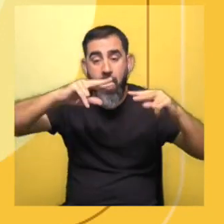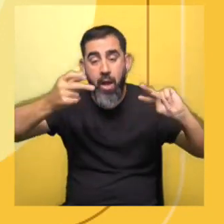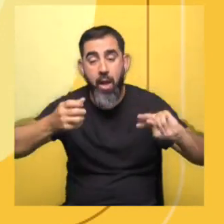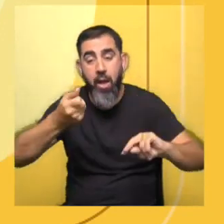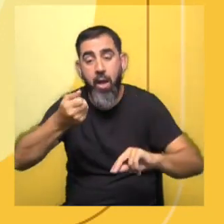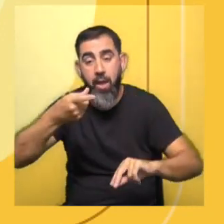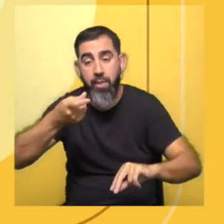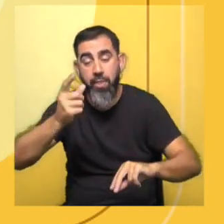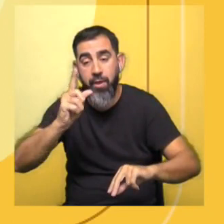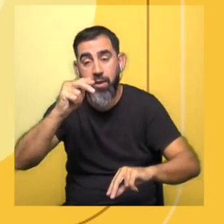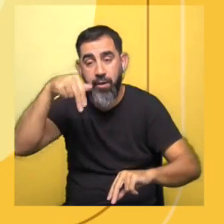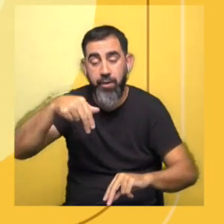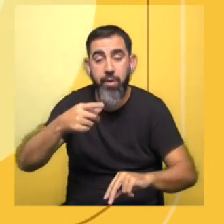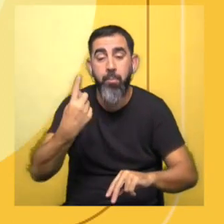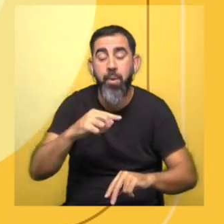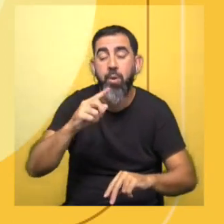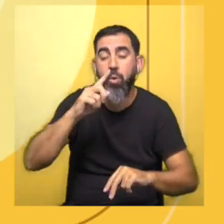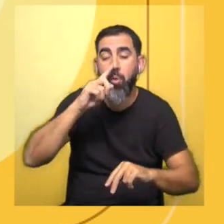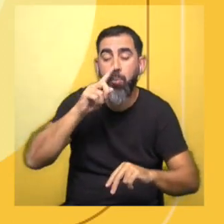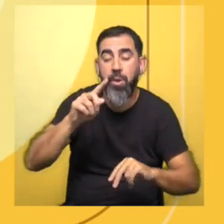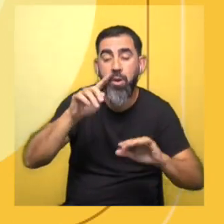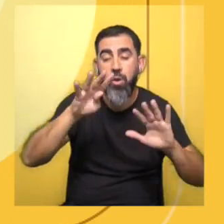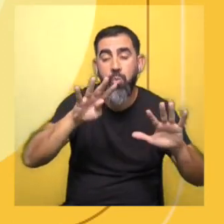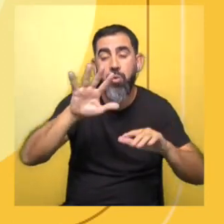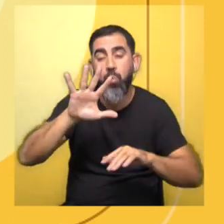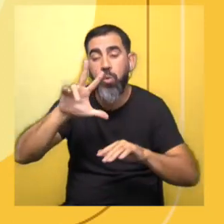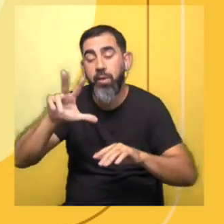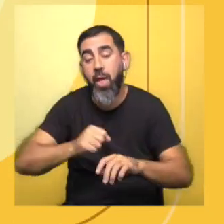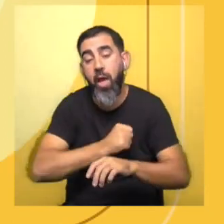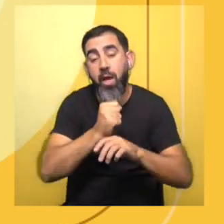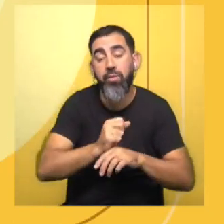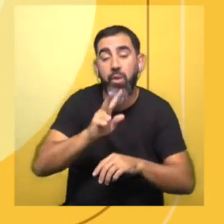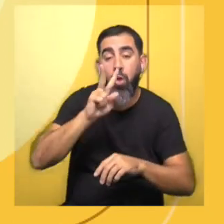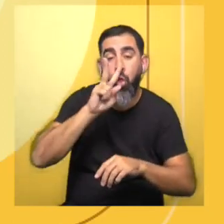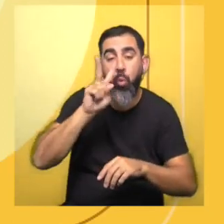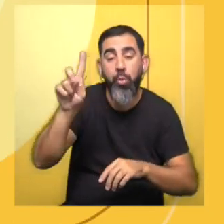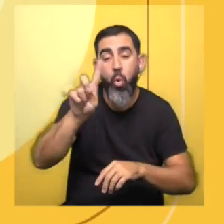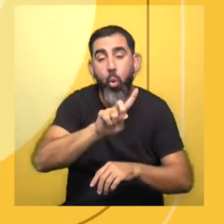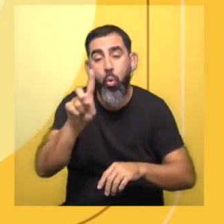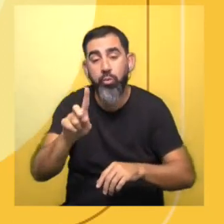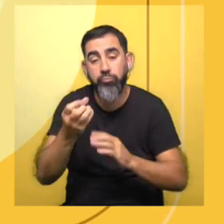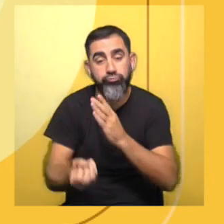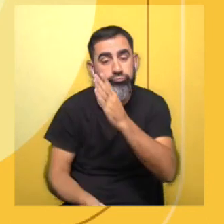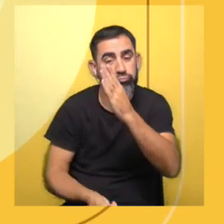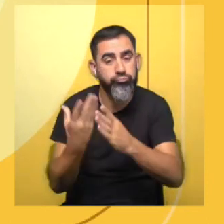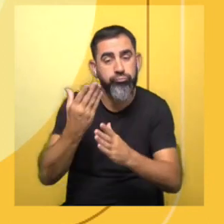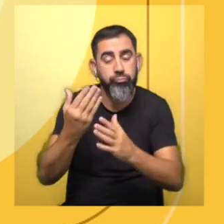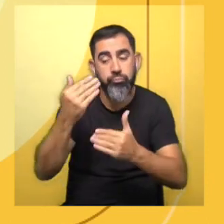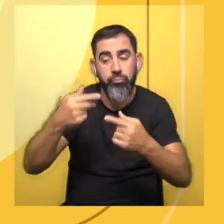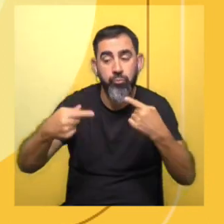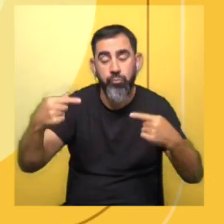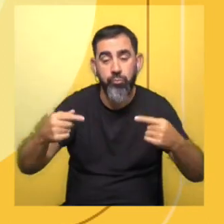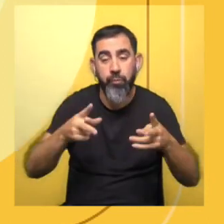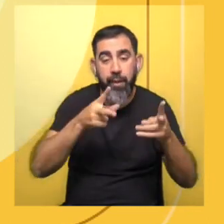Pero después de 1953 hasta 2011, y vamos a llevarlo un poquito más, cuando se creó CRISPR, que es esa herramienta que te permite editar